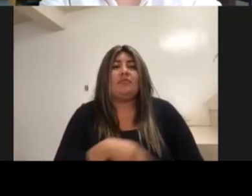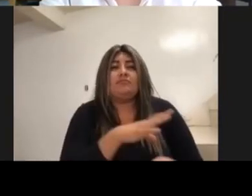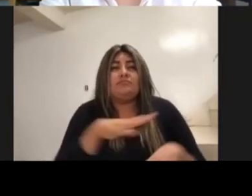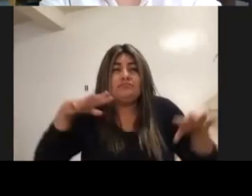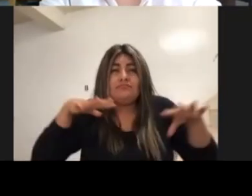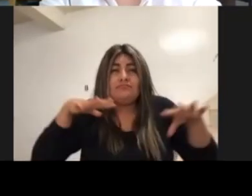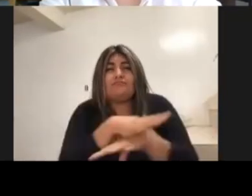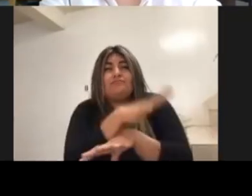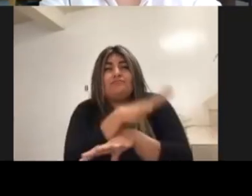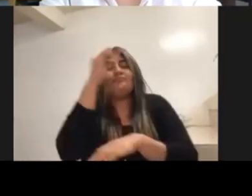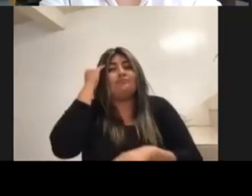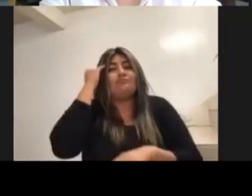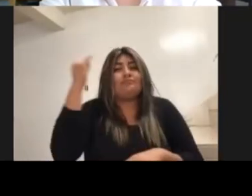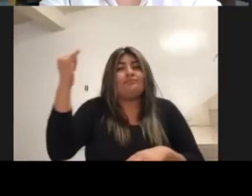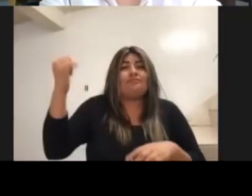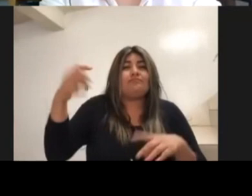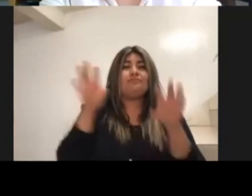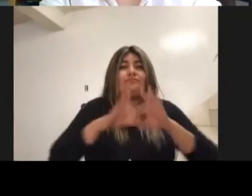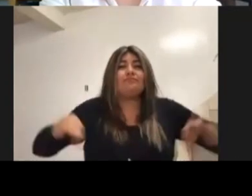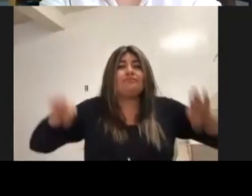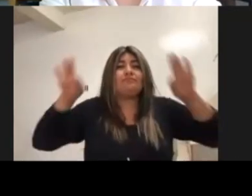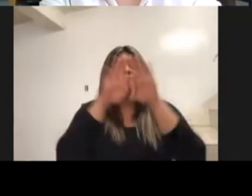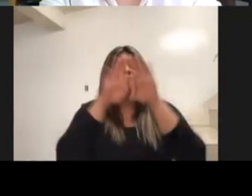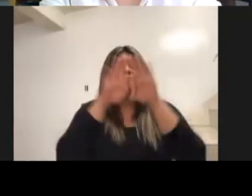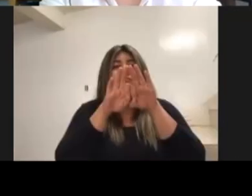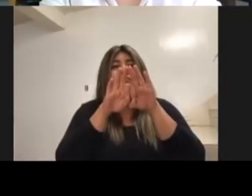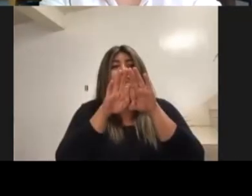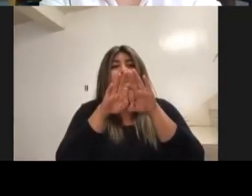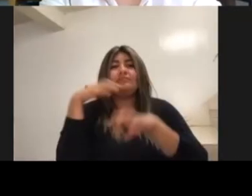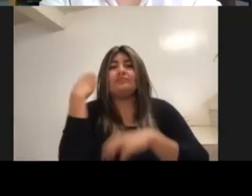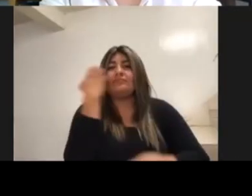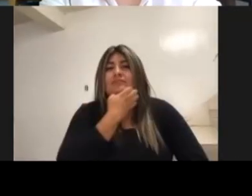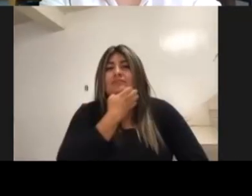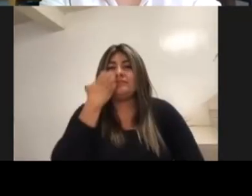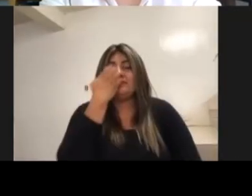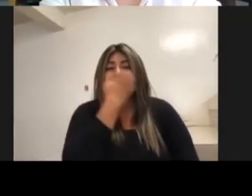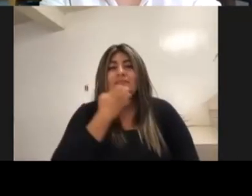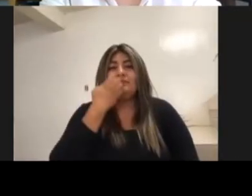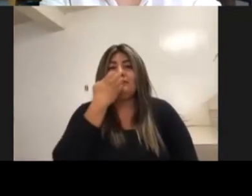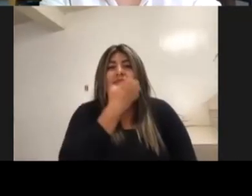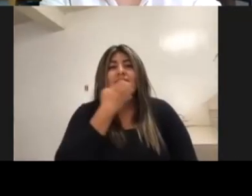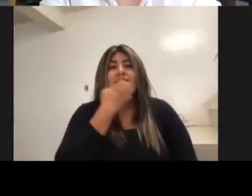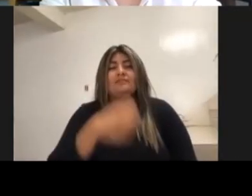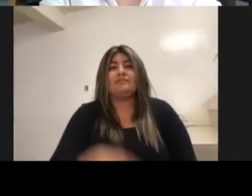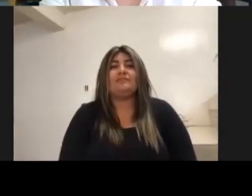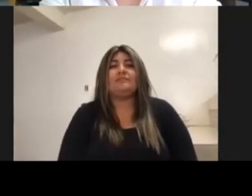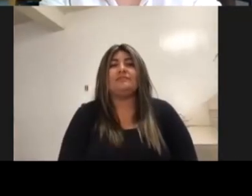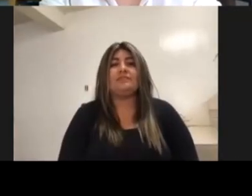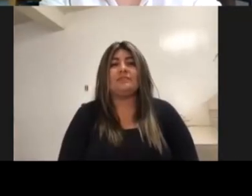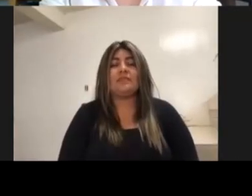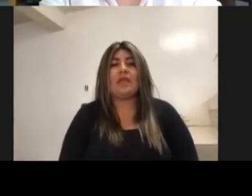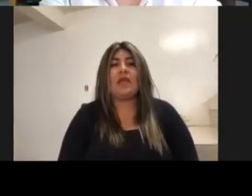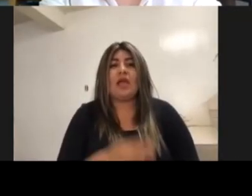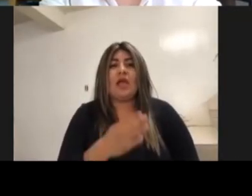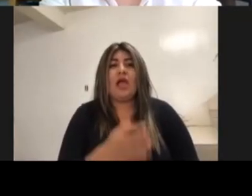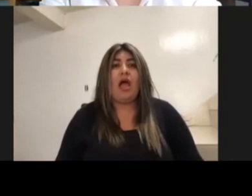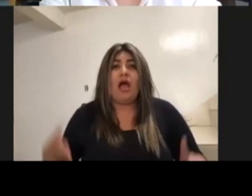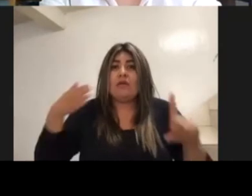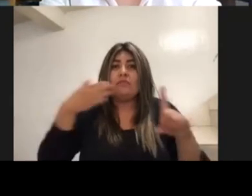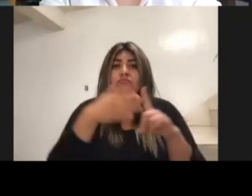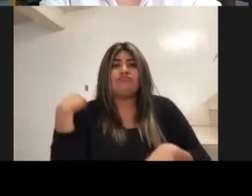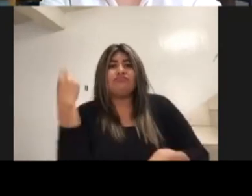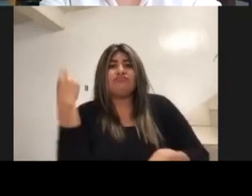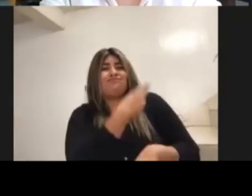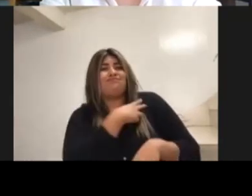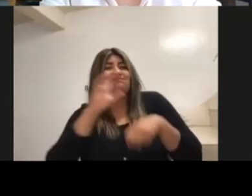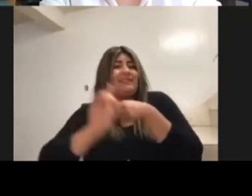importante en los sistemas de enseñanza. Entonces, en el momento en que nos enfrentamos a este reto de